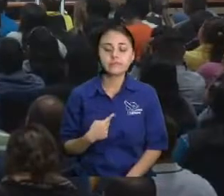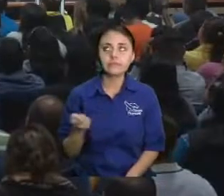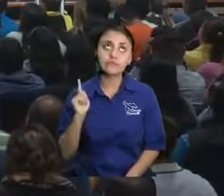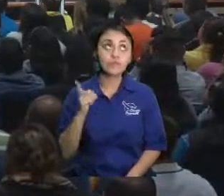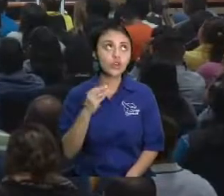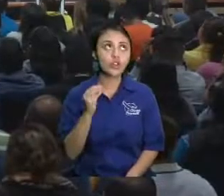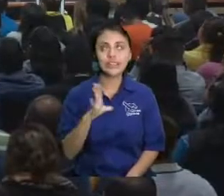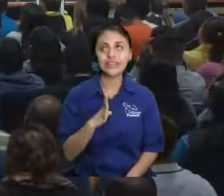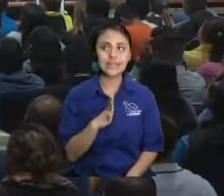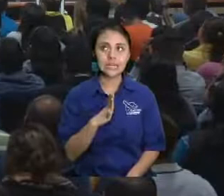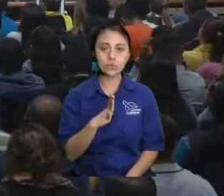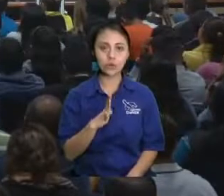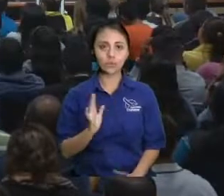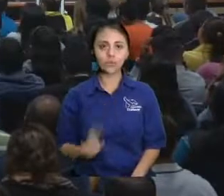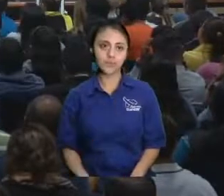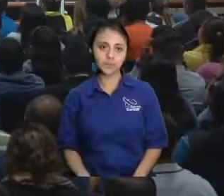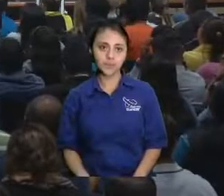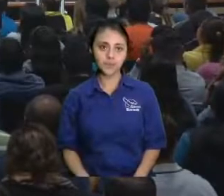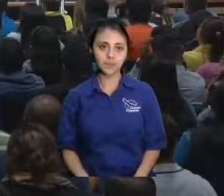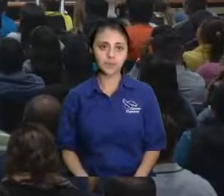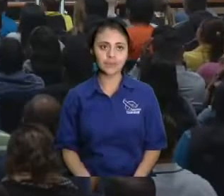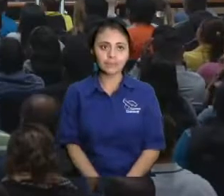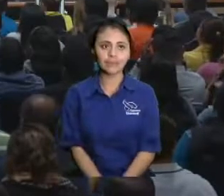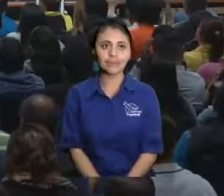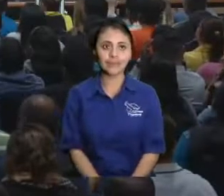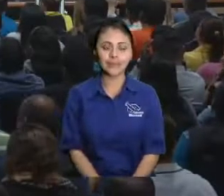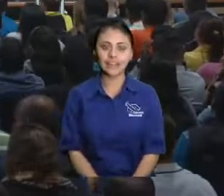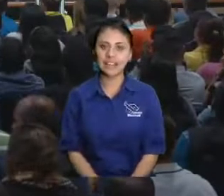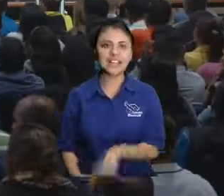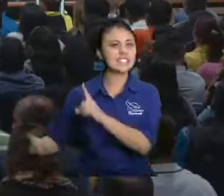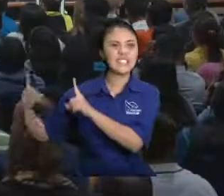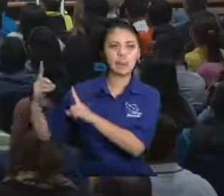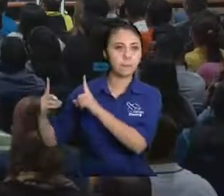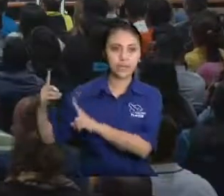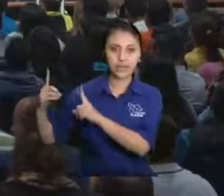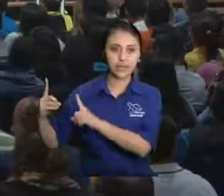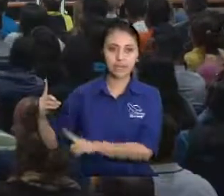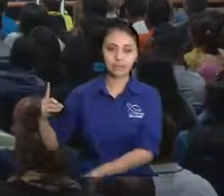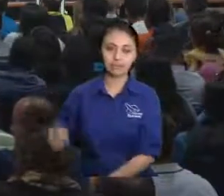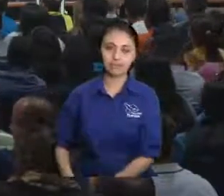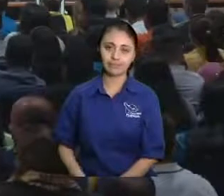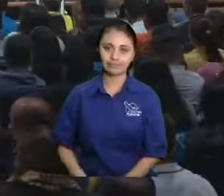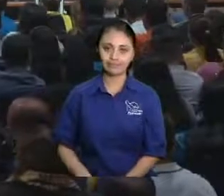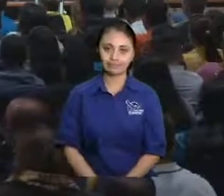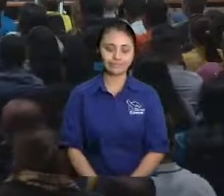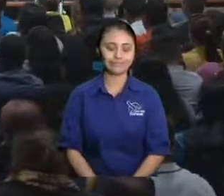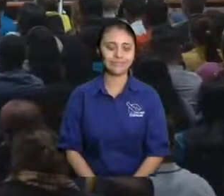las cosas y en mi patio cayera una maletota así